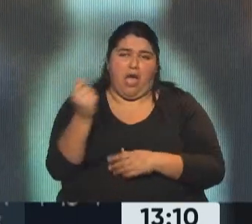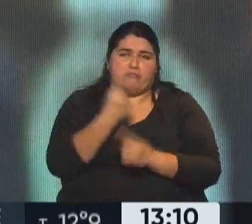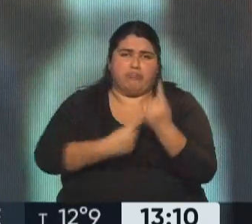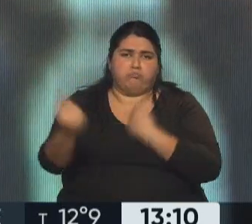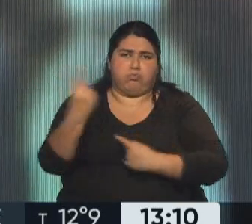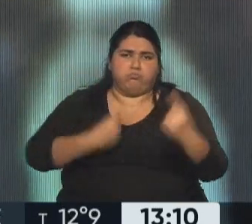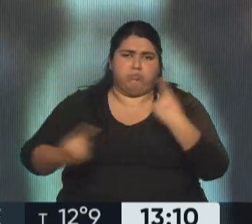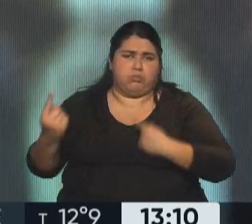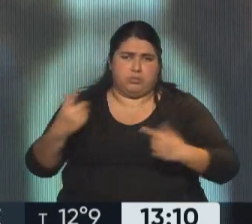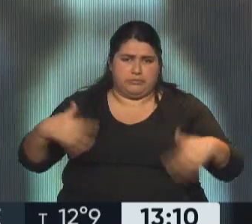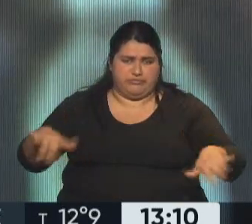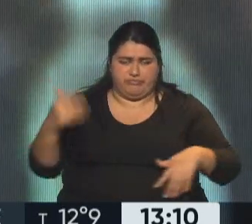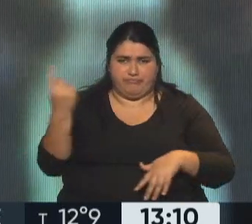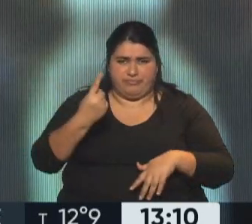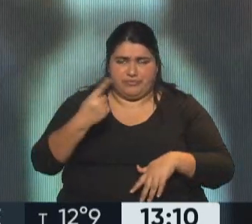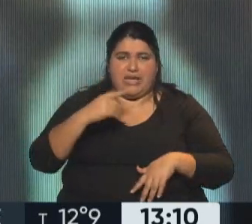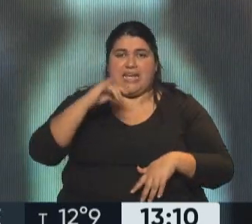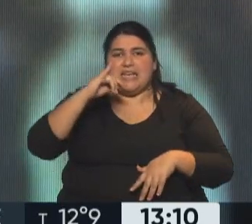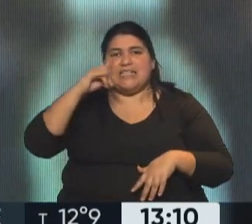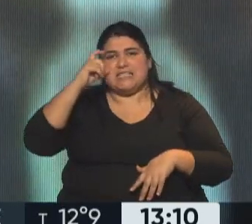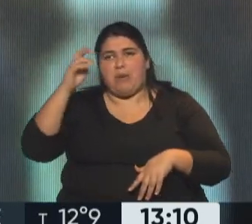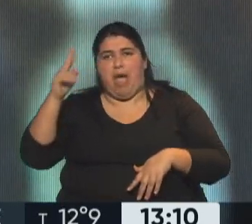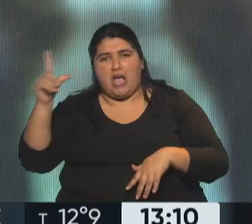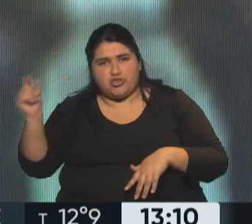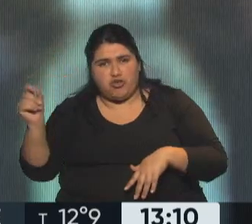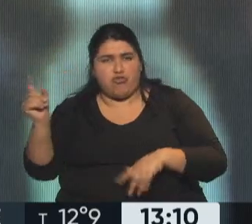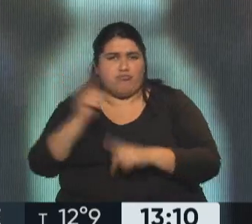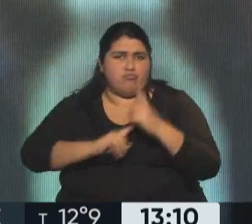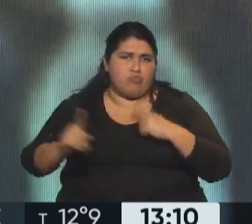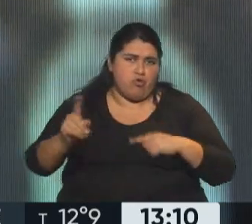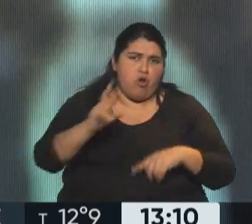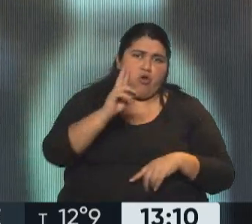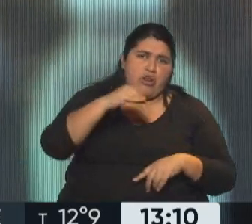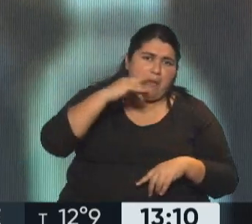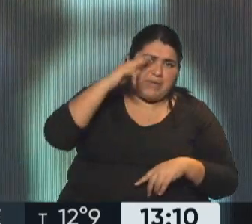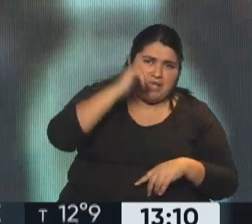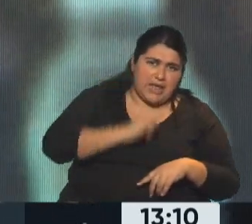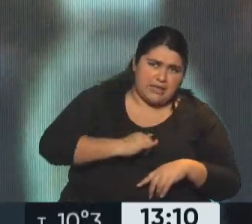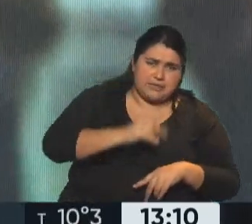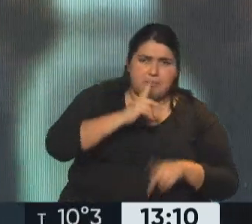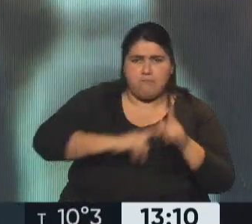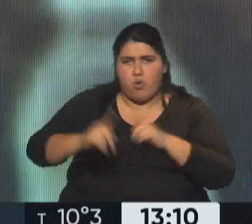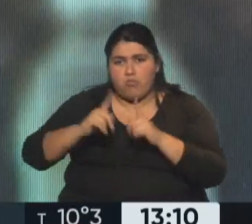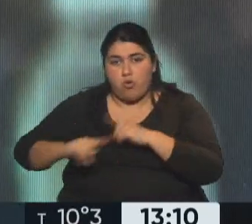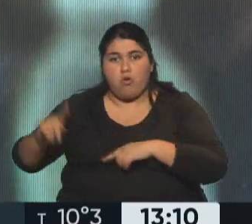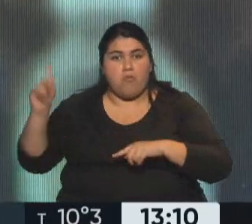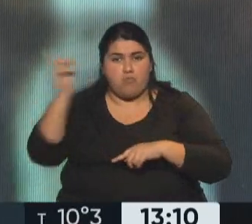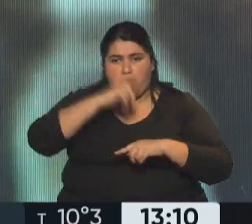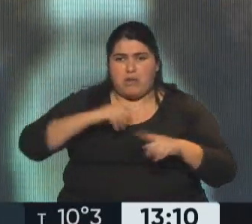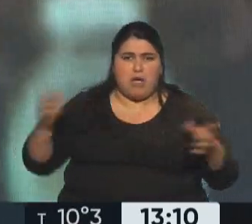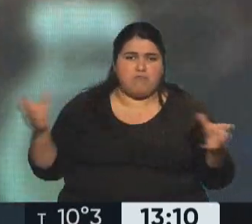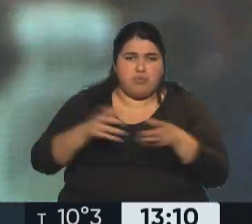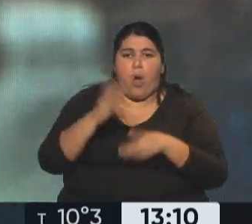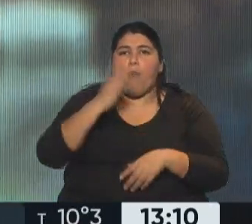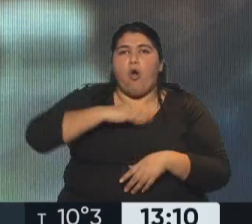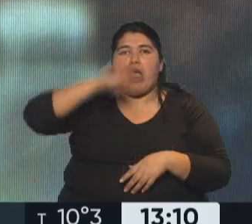tridente de arriba, lo saca Ceballos, lo pone a Ramírez, lo saca su capitán. Bueno, dentro de este marco que detonó la crisis, ¿qué hace